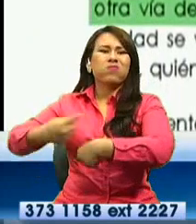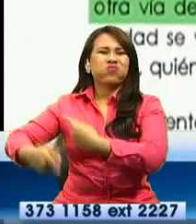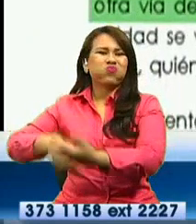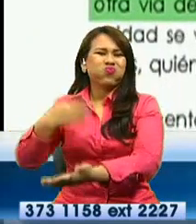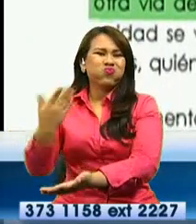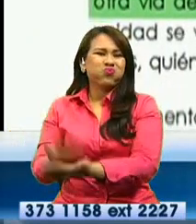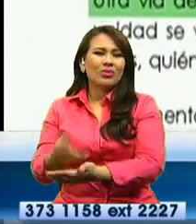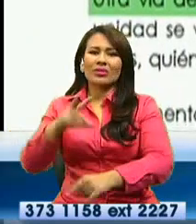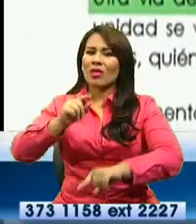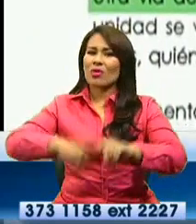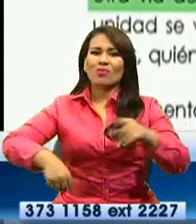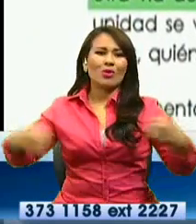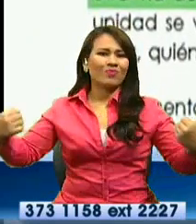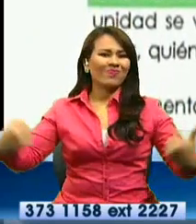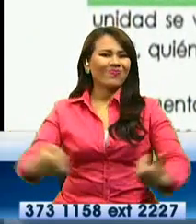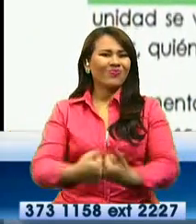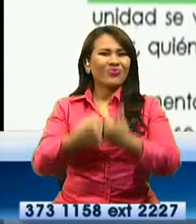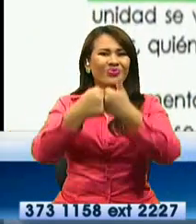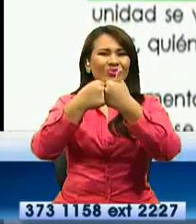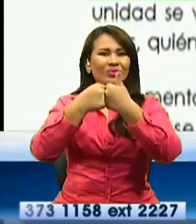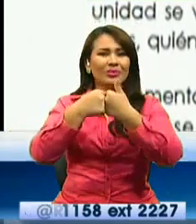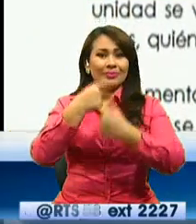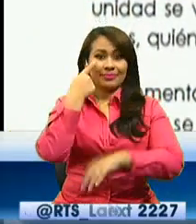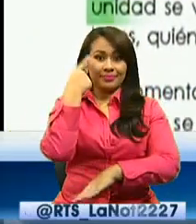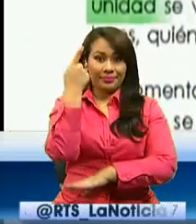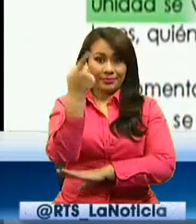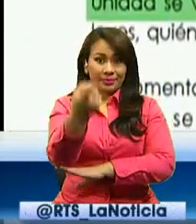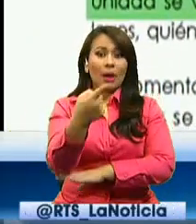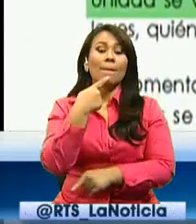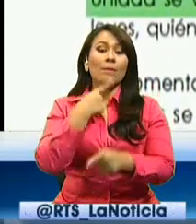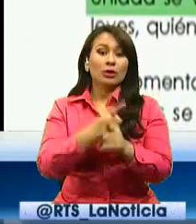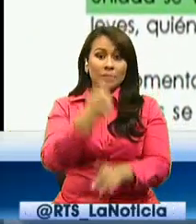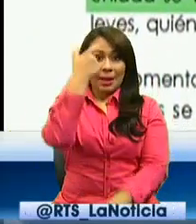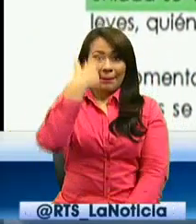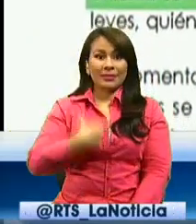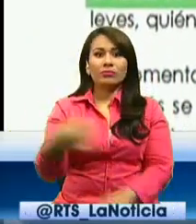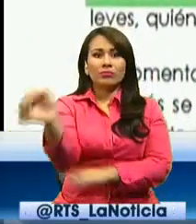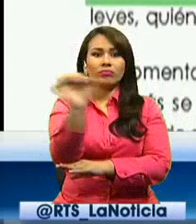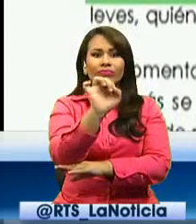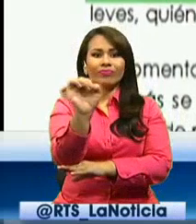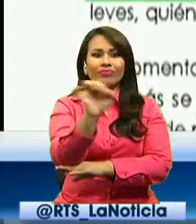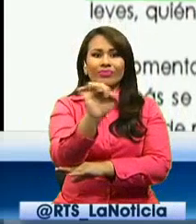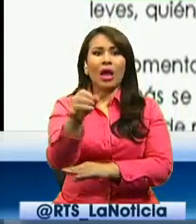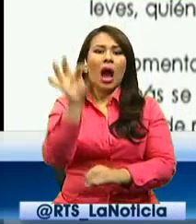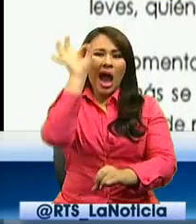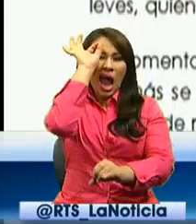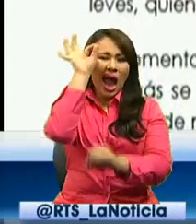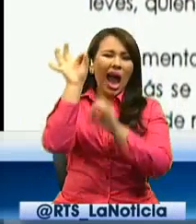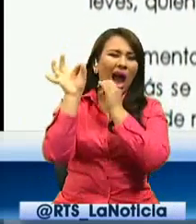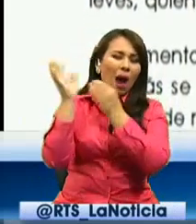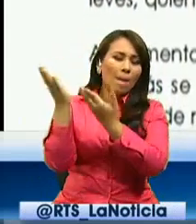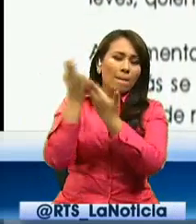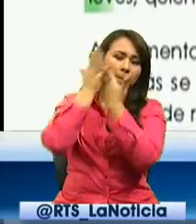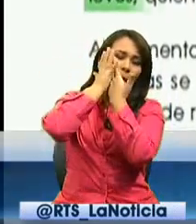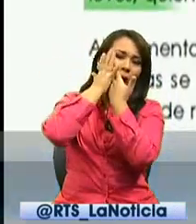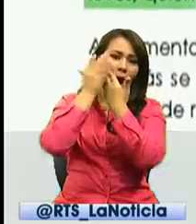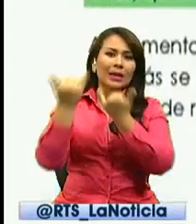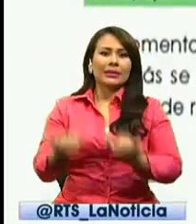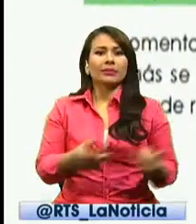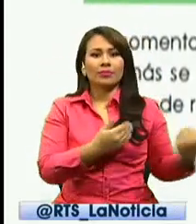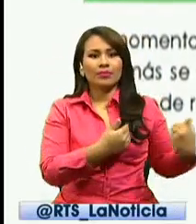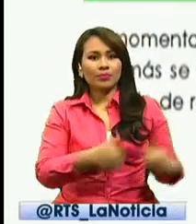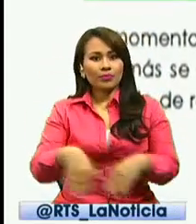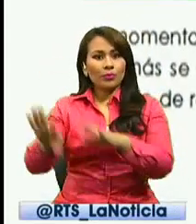recorrido, ocasionó que la unidad se volcara y que uno de nuestros colaboradores sufra heridas leves, quien fue